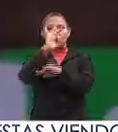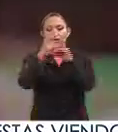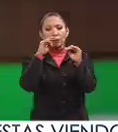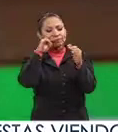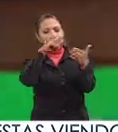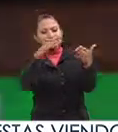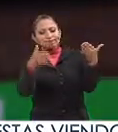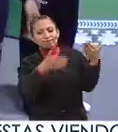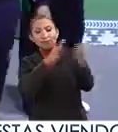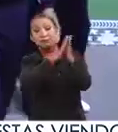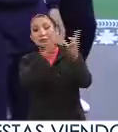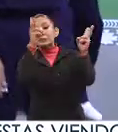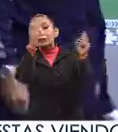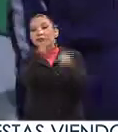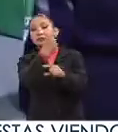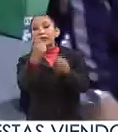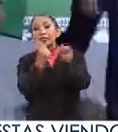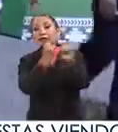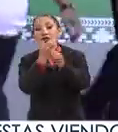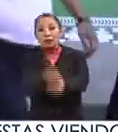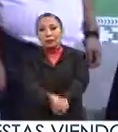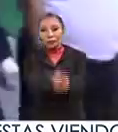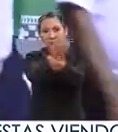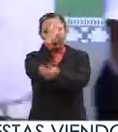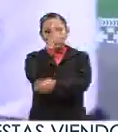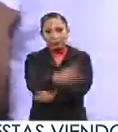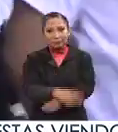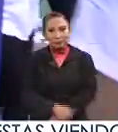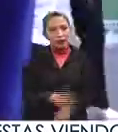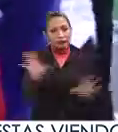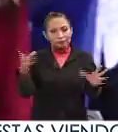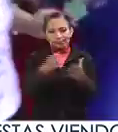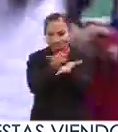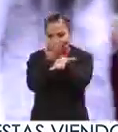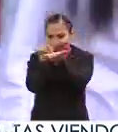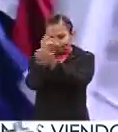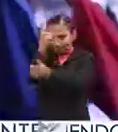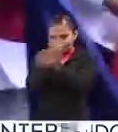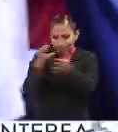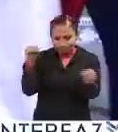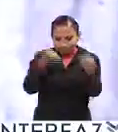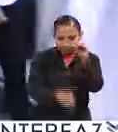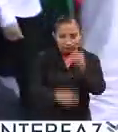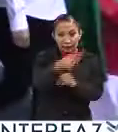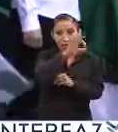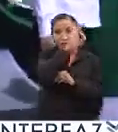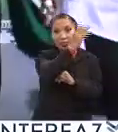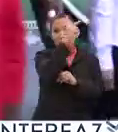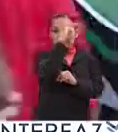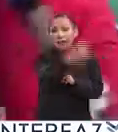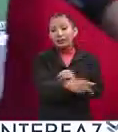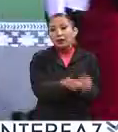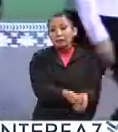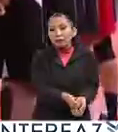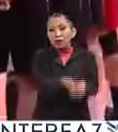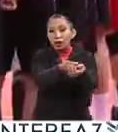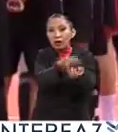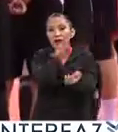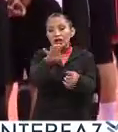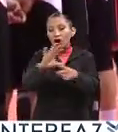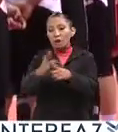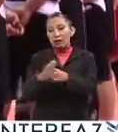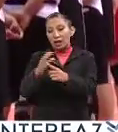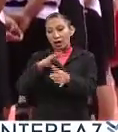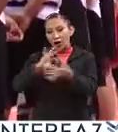podremos encontrar en el libro 100 años de voleibol en México, una compilación única labrada por la Federación Mexicana de Voleibol y el